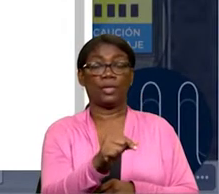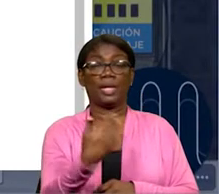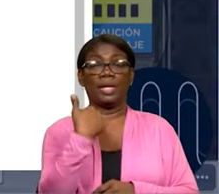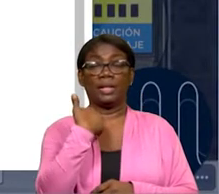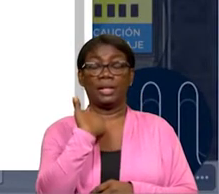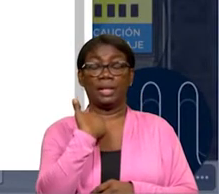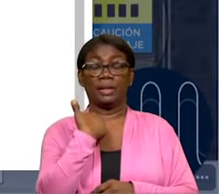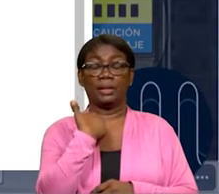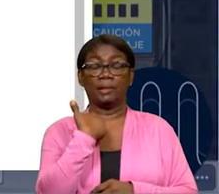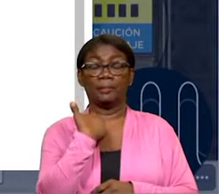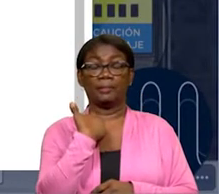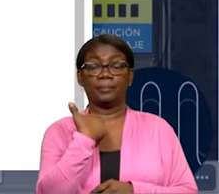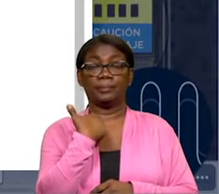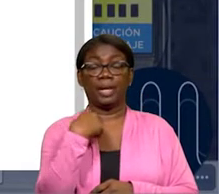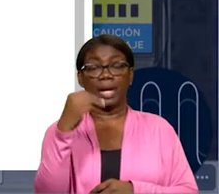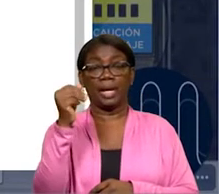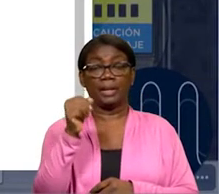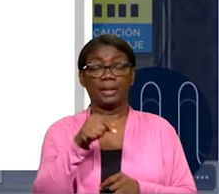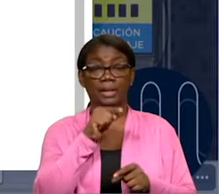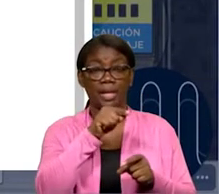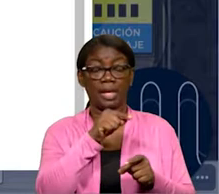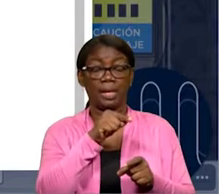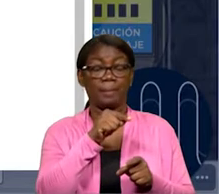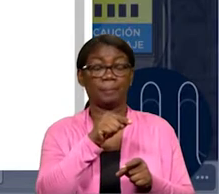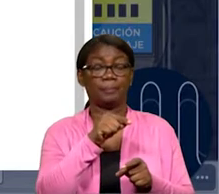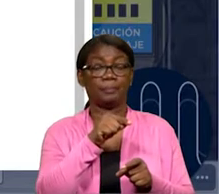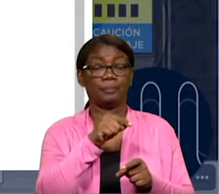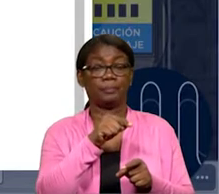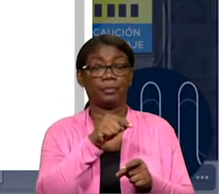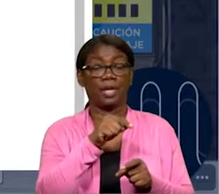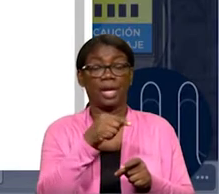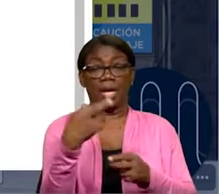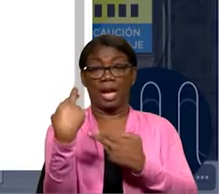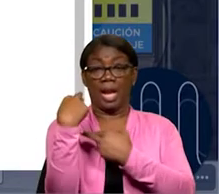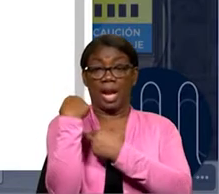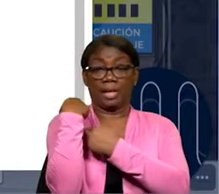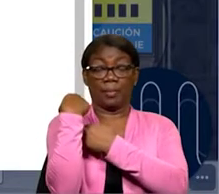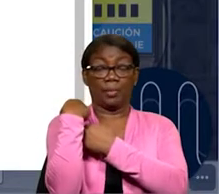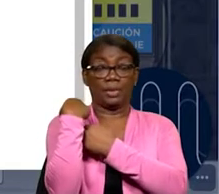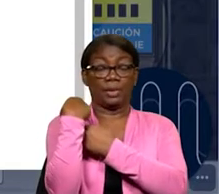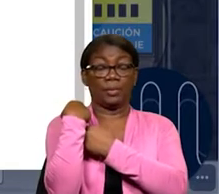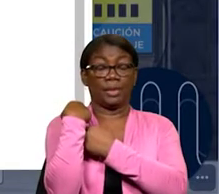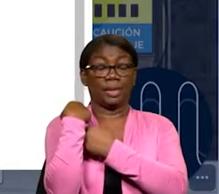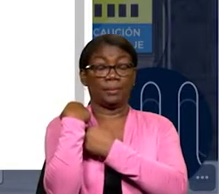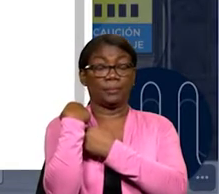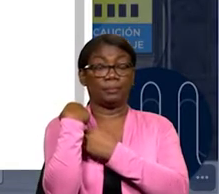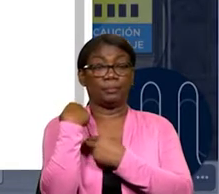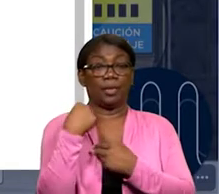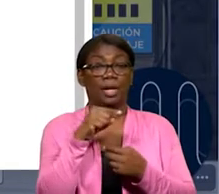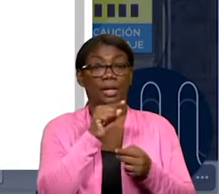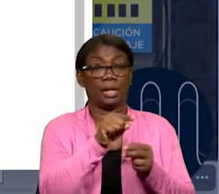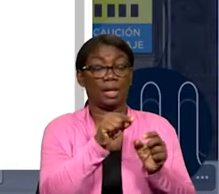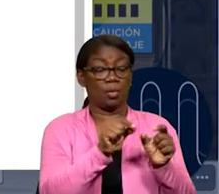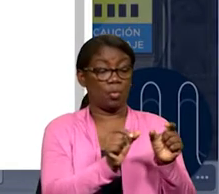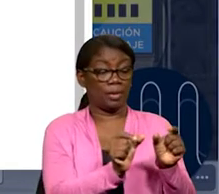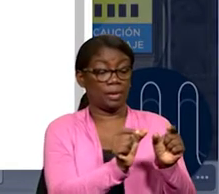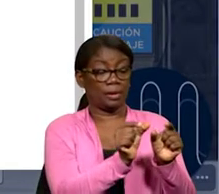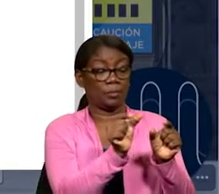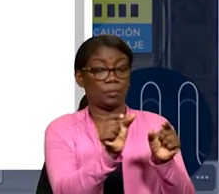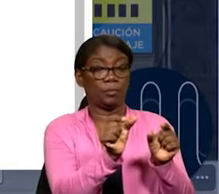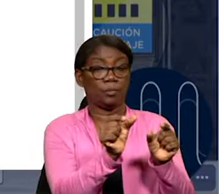tienen la capacidad, podríamos decir, la responsabilidad de que una vez que encuentren